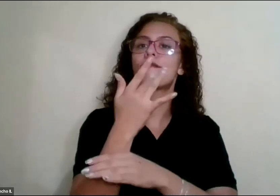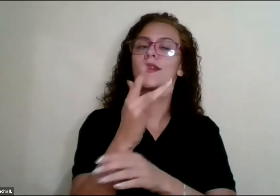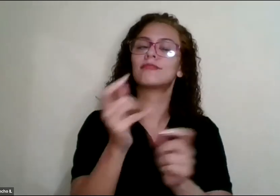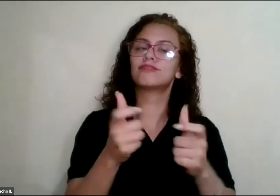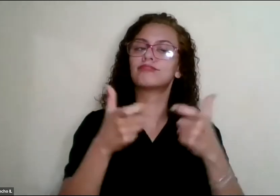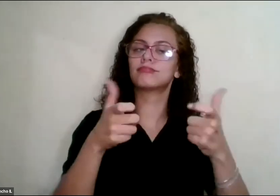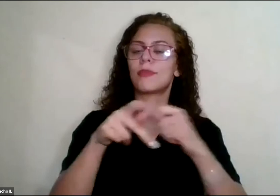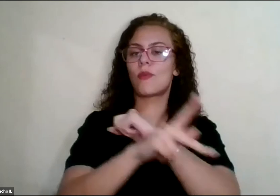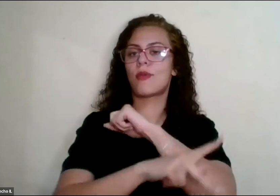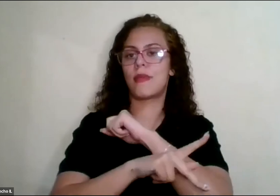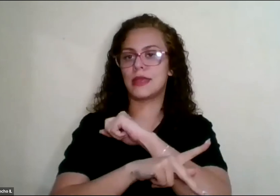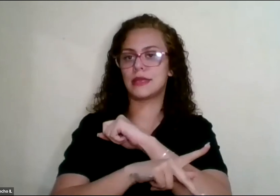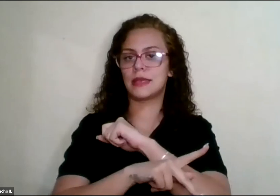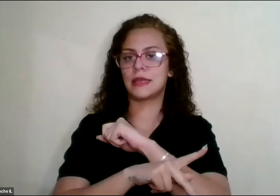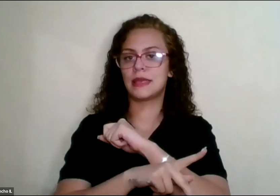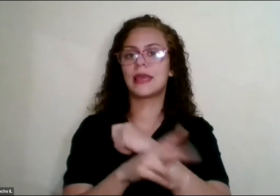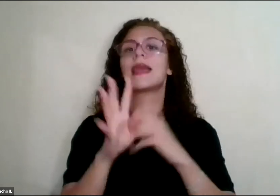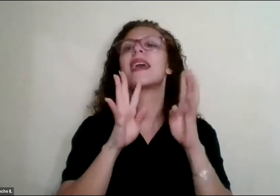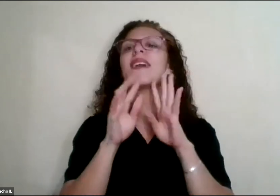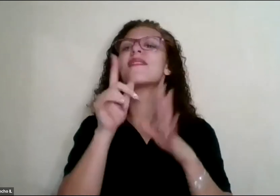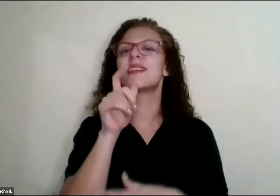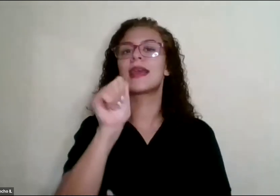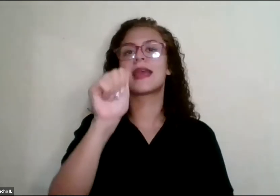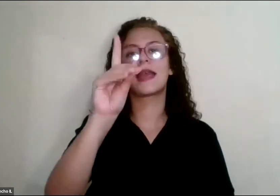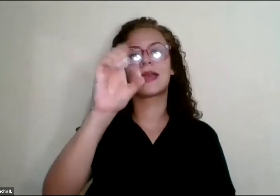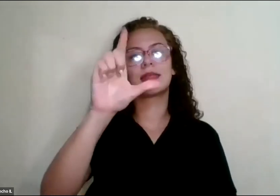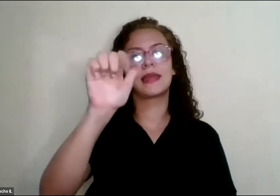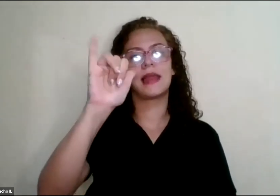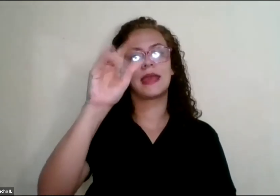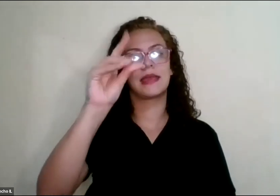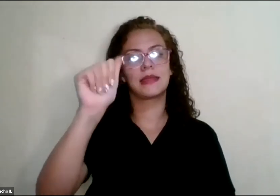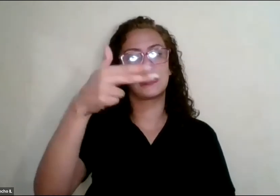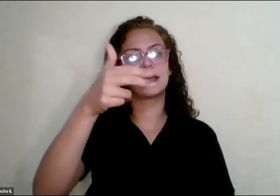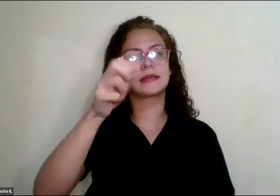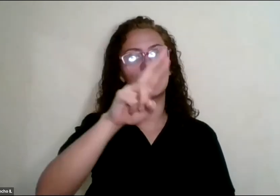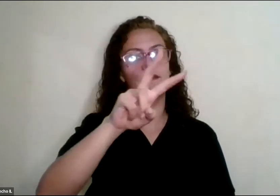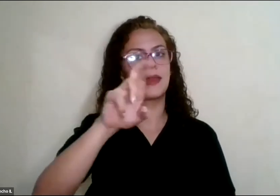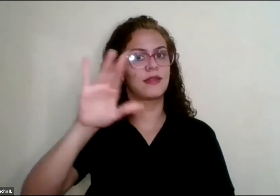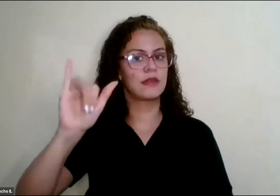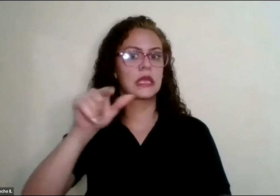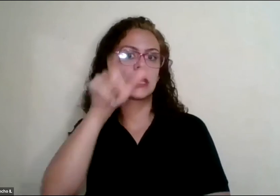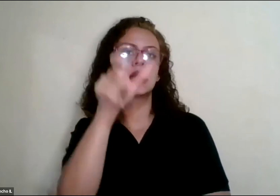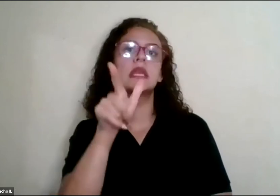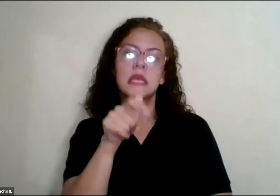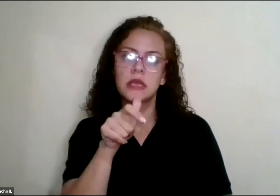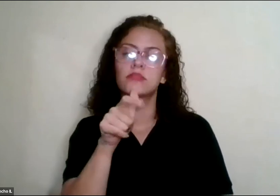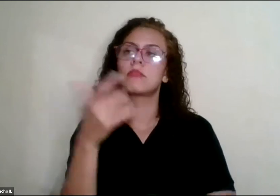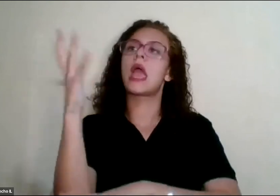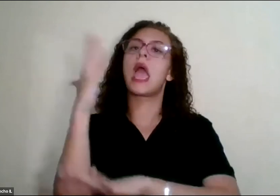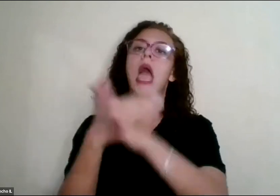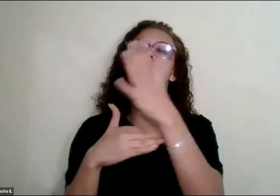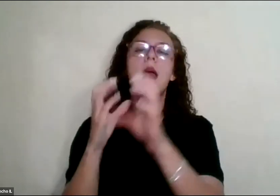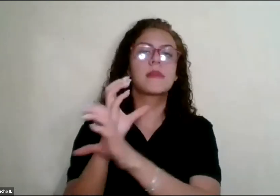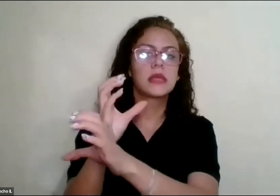país. Uh-huh. Estamos hablando de Adelaida Chaverri, quien fue pues ambientalista, la primer